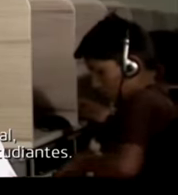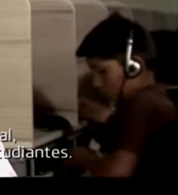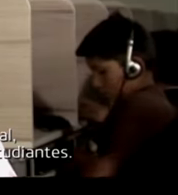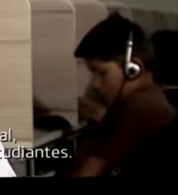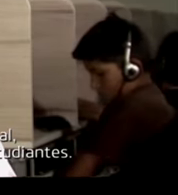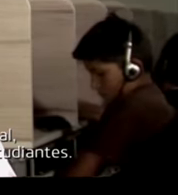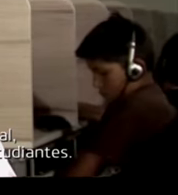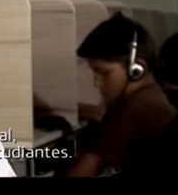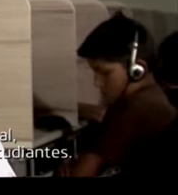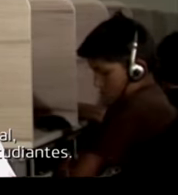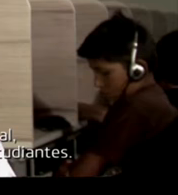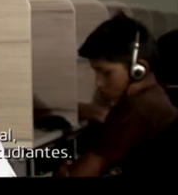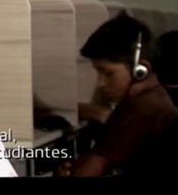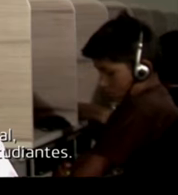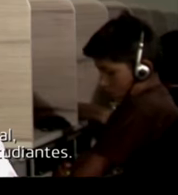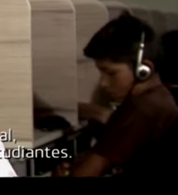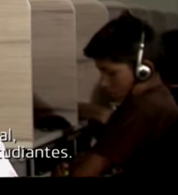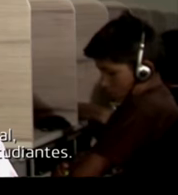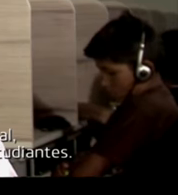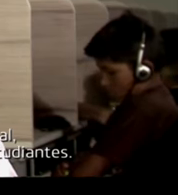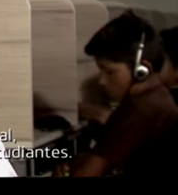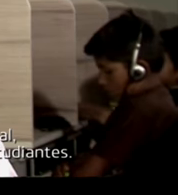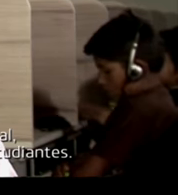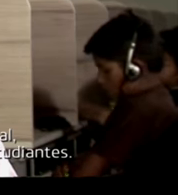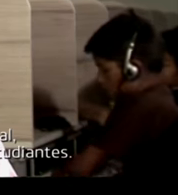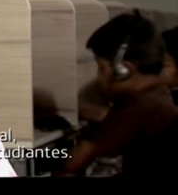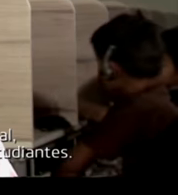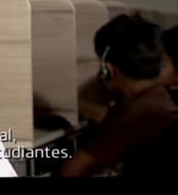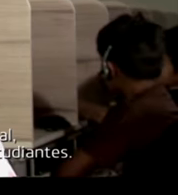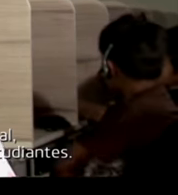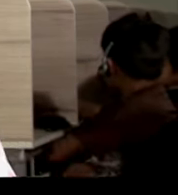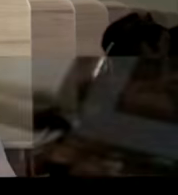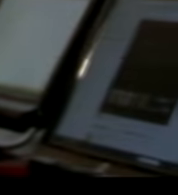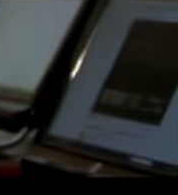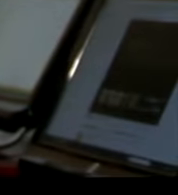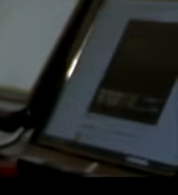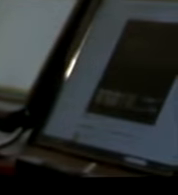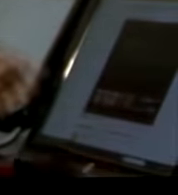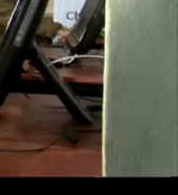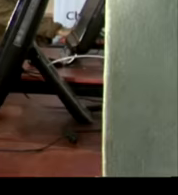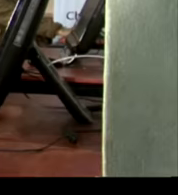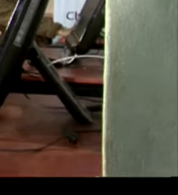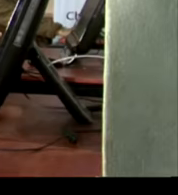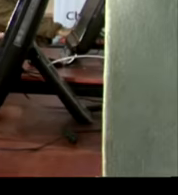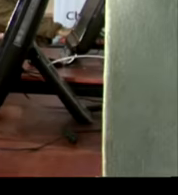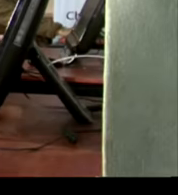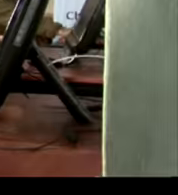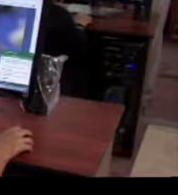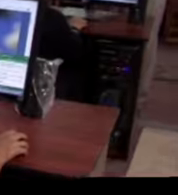Estos docentes de la zona urbana y rural ahora están aplicando lo aprendido con sus estudiantes.